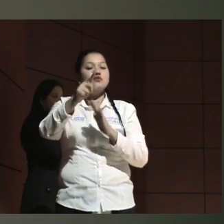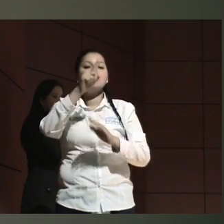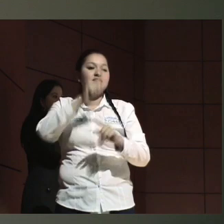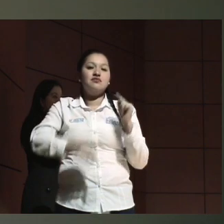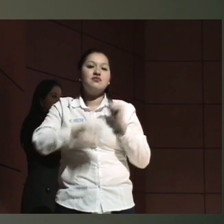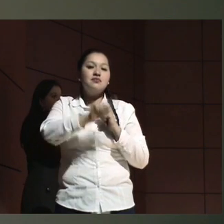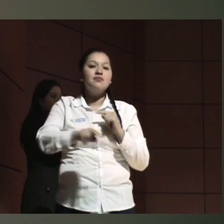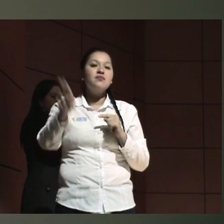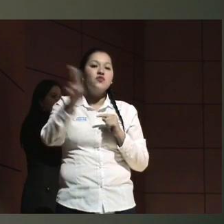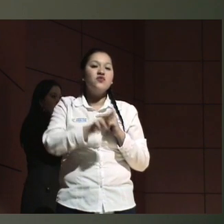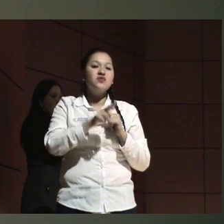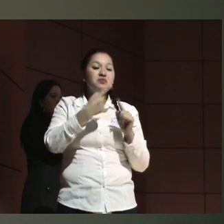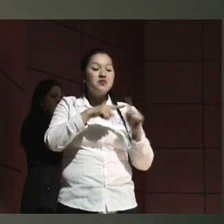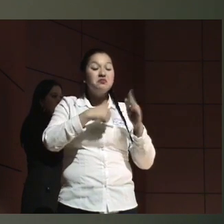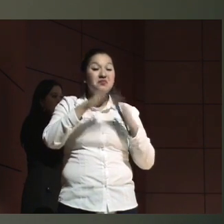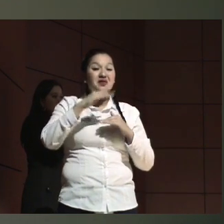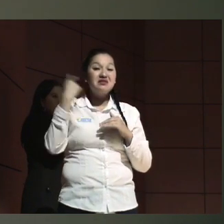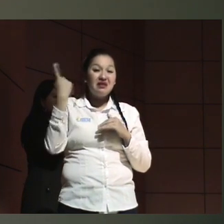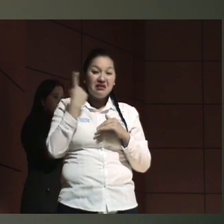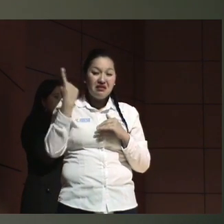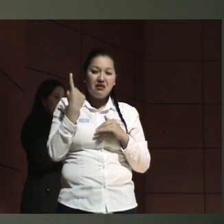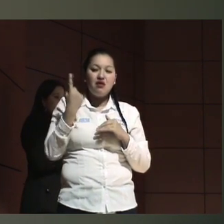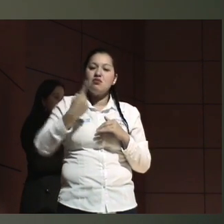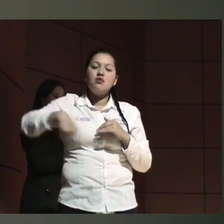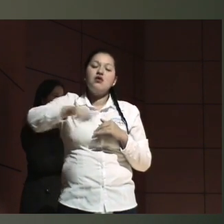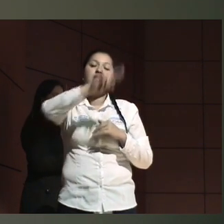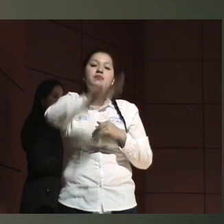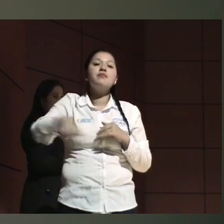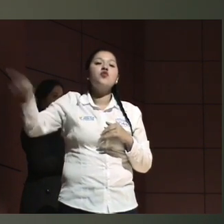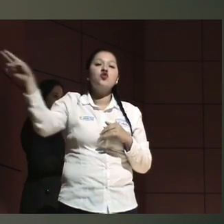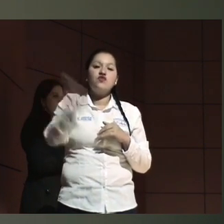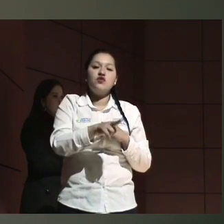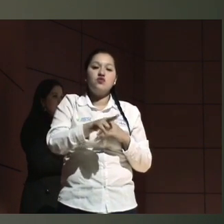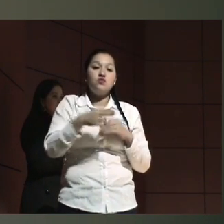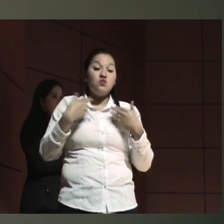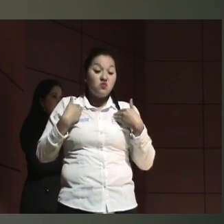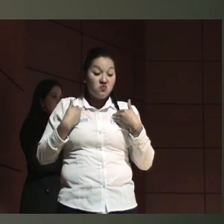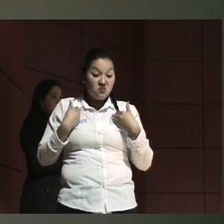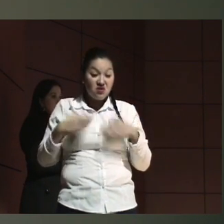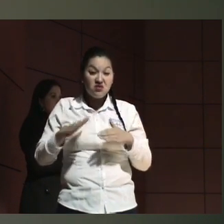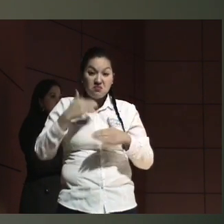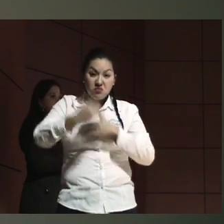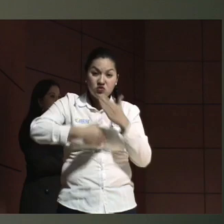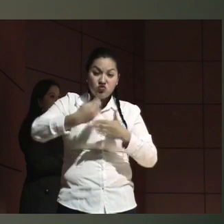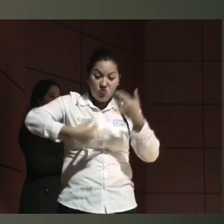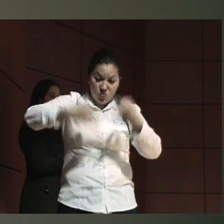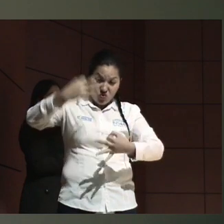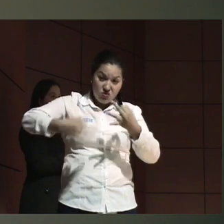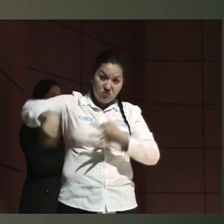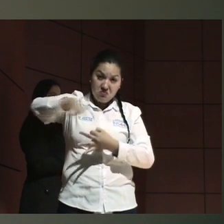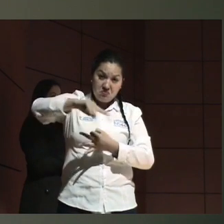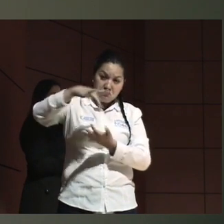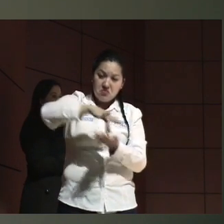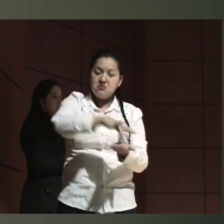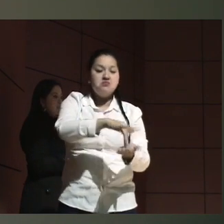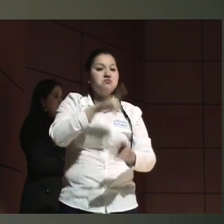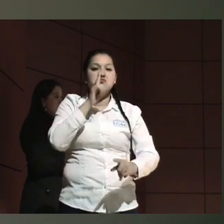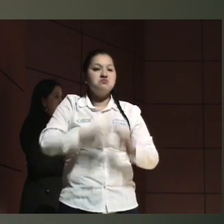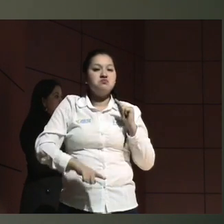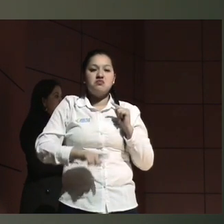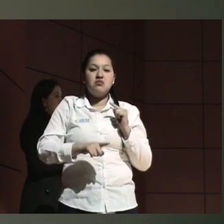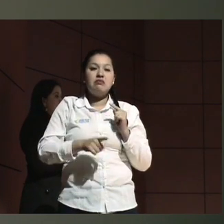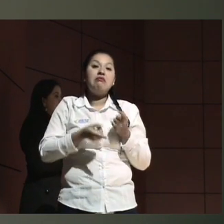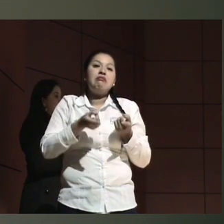absolutamente incapacitados para llegar a realizar cualquier negociación jurídica incluso doctrinalmente